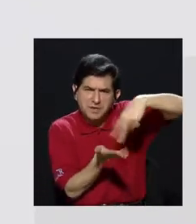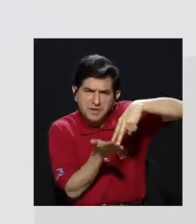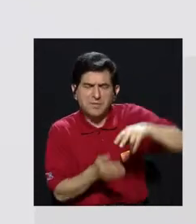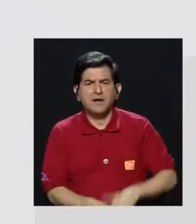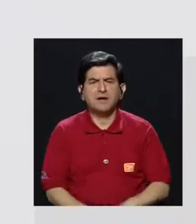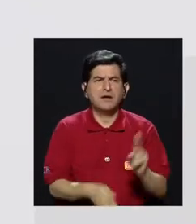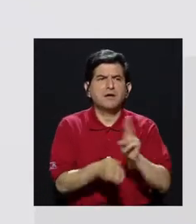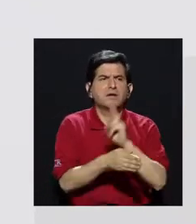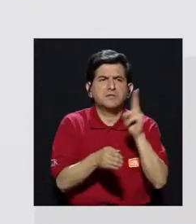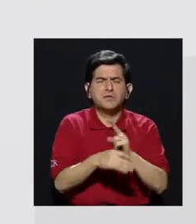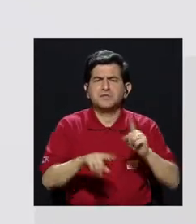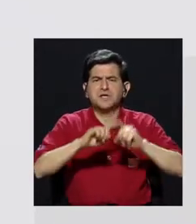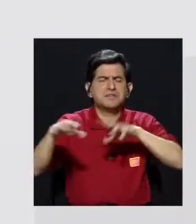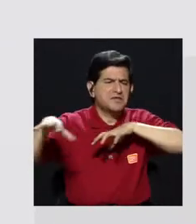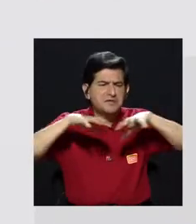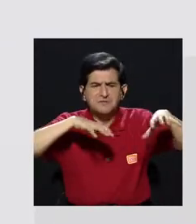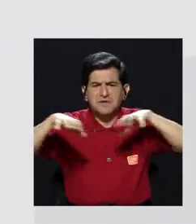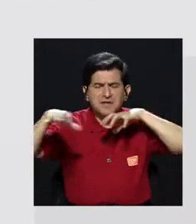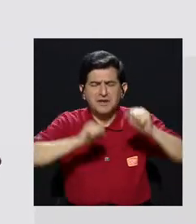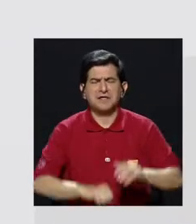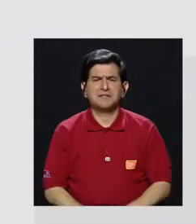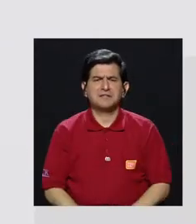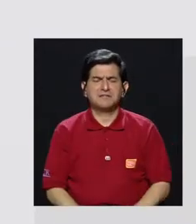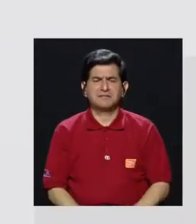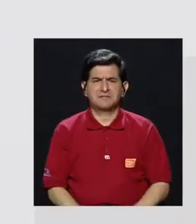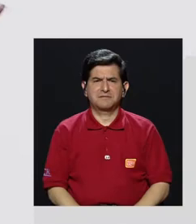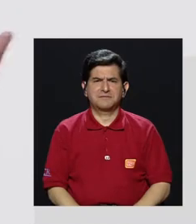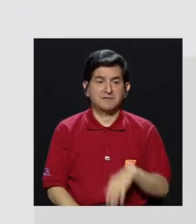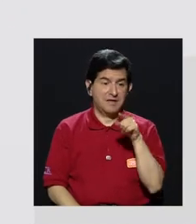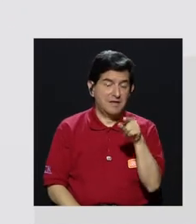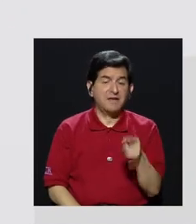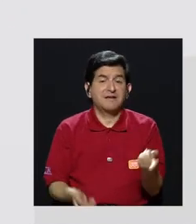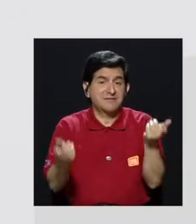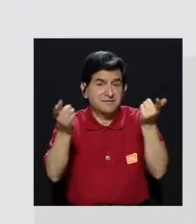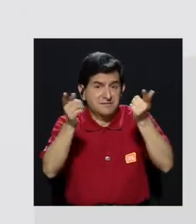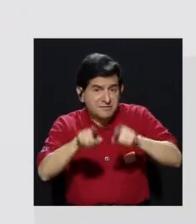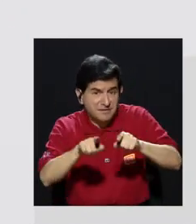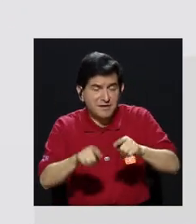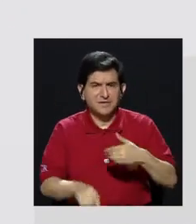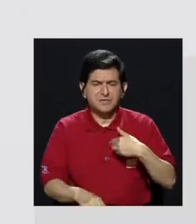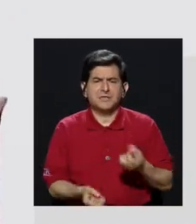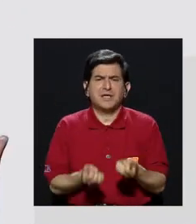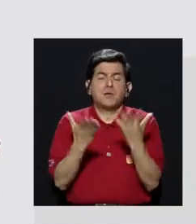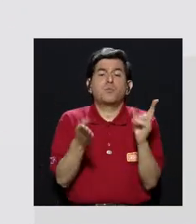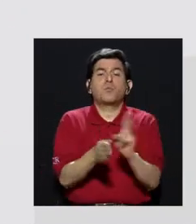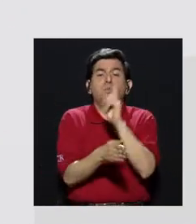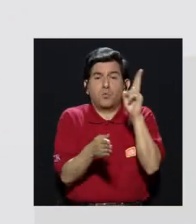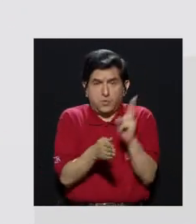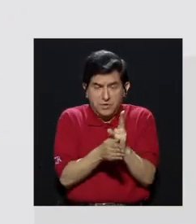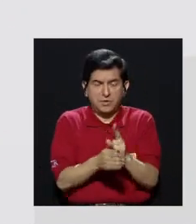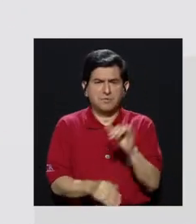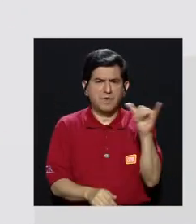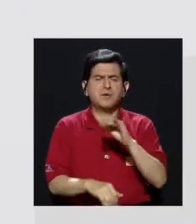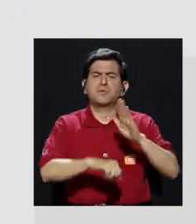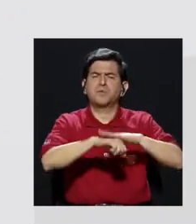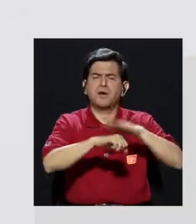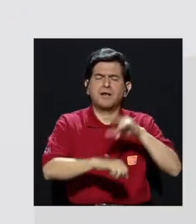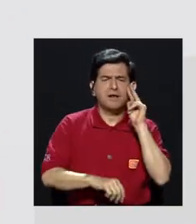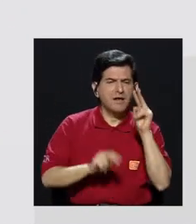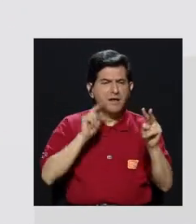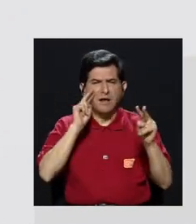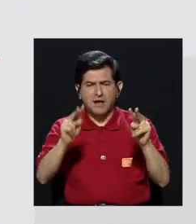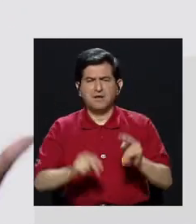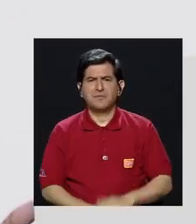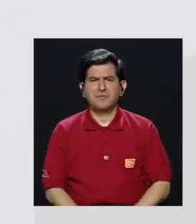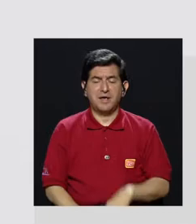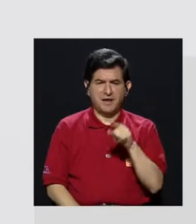se utiliza para hacer su bomba baby bomba aeróbicos entonces tiene múltiples usos y también nos permite observar